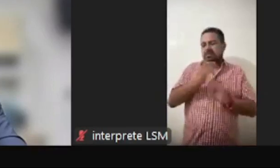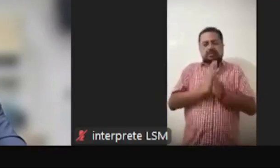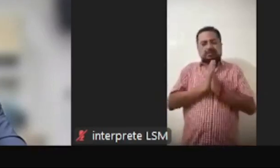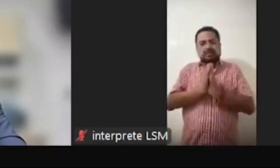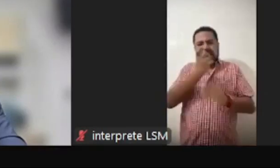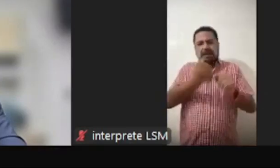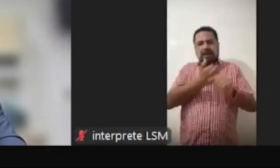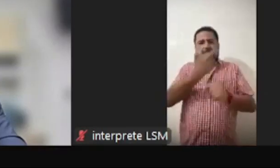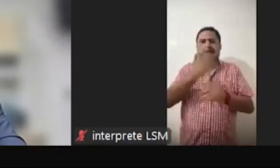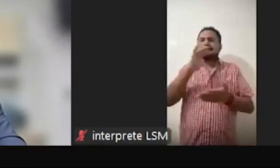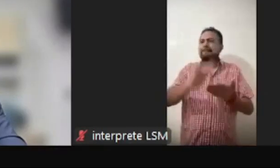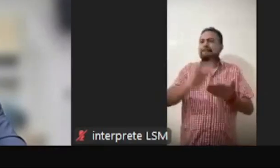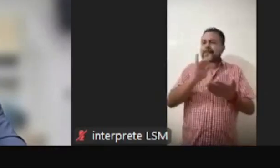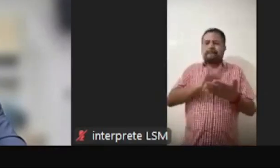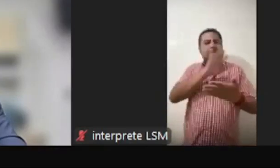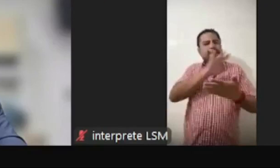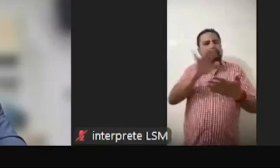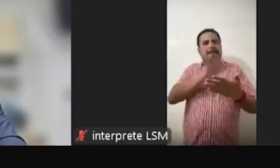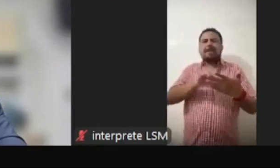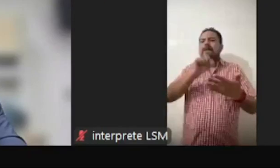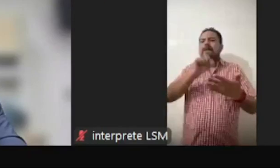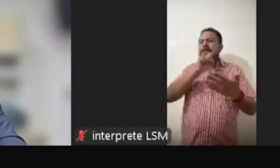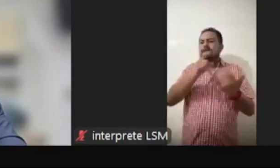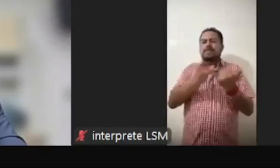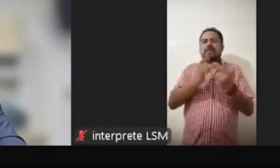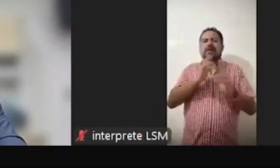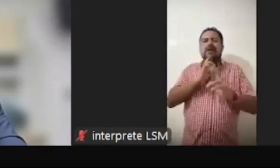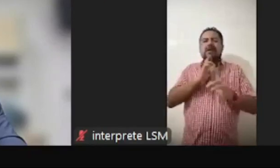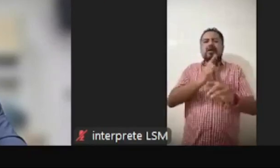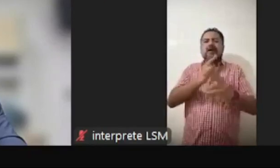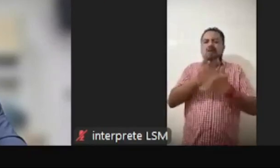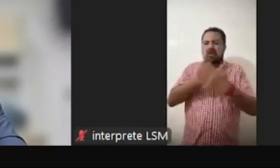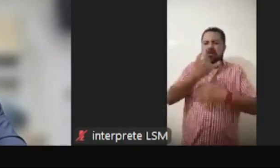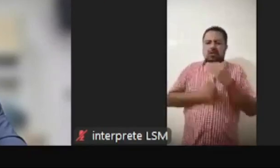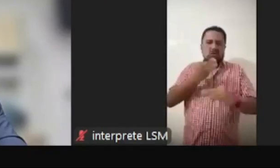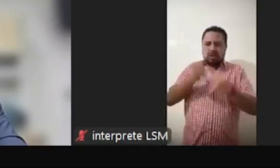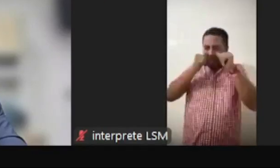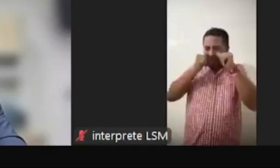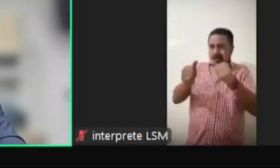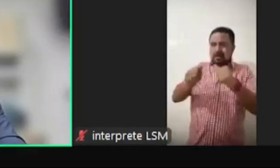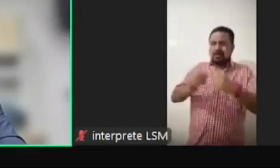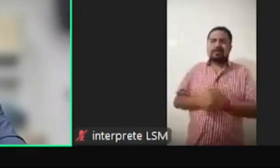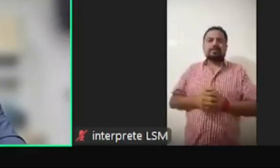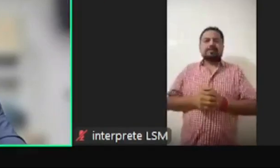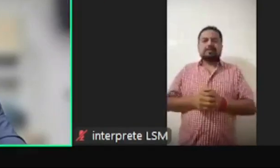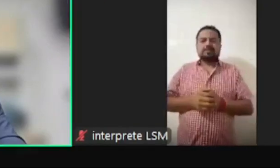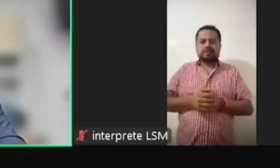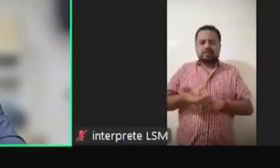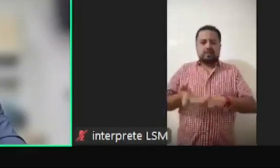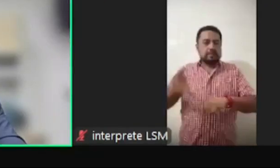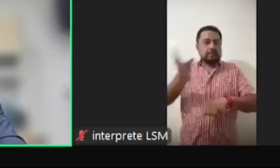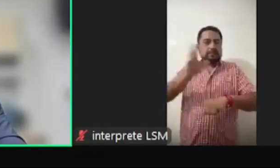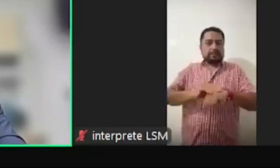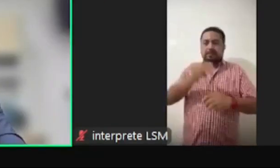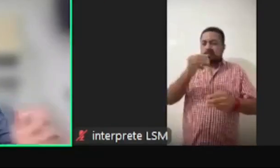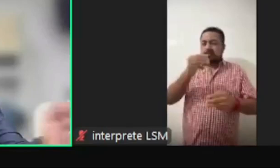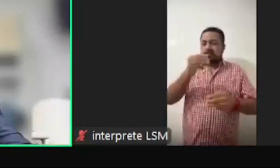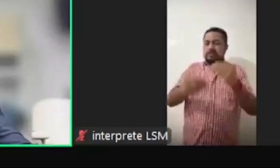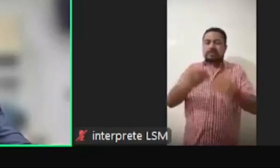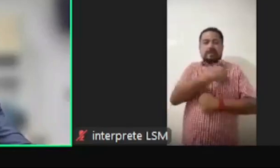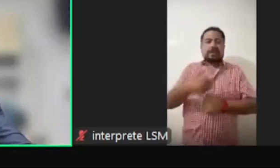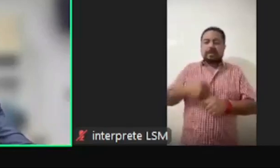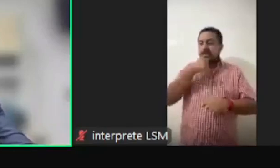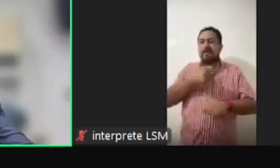secretario, nos apoye con la cuenta y los resolutivos del proyecto que nos ocupa. Con su autorización, magistrada presidenta, doy cuenta con el